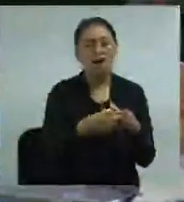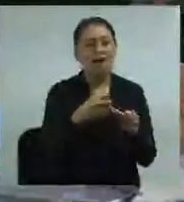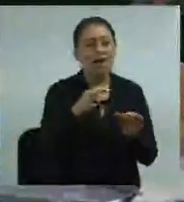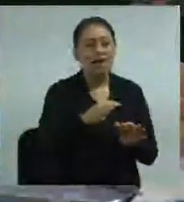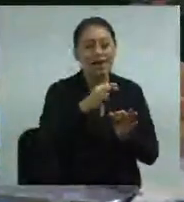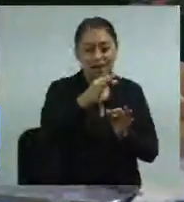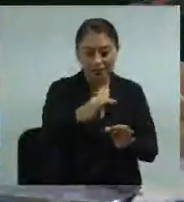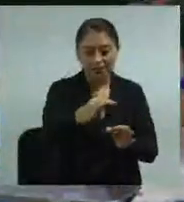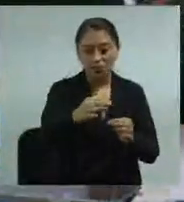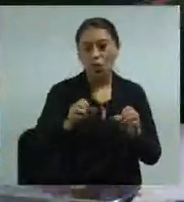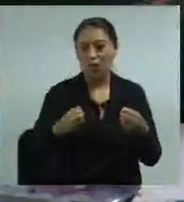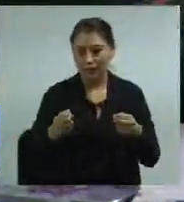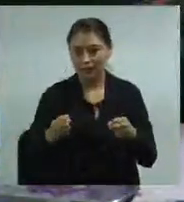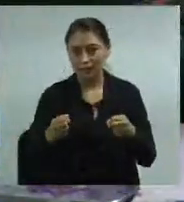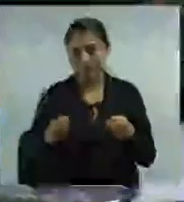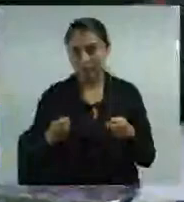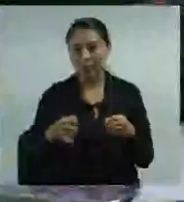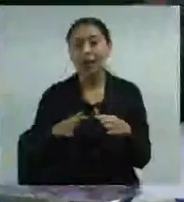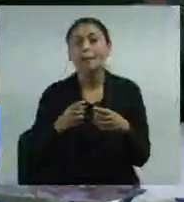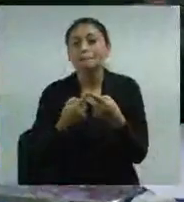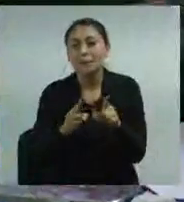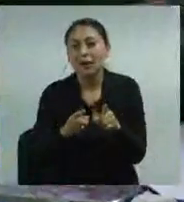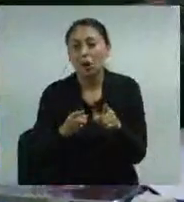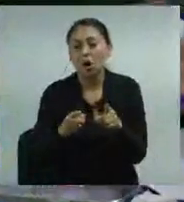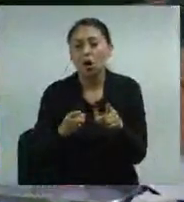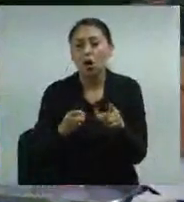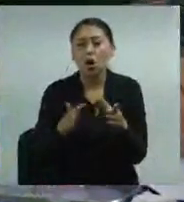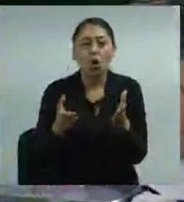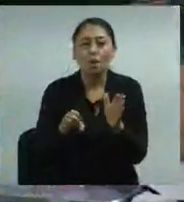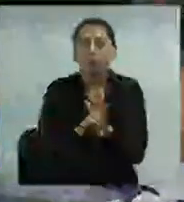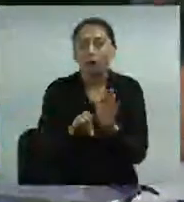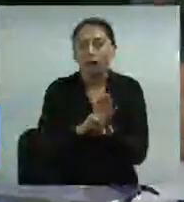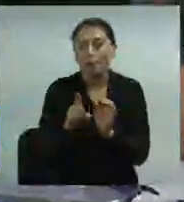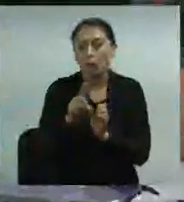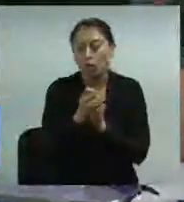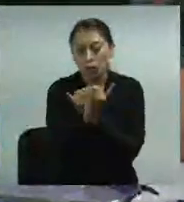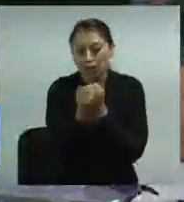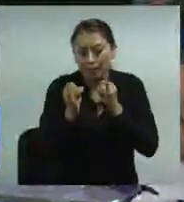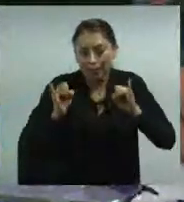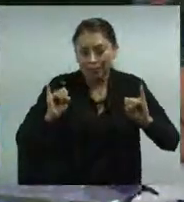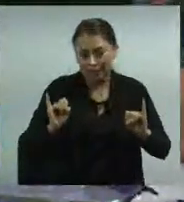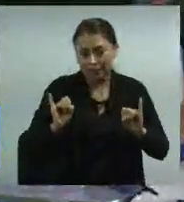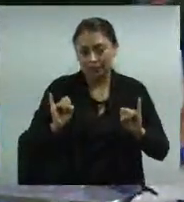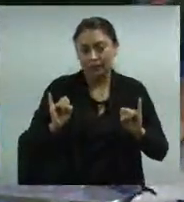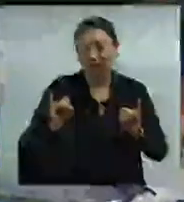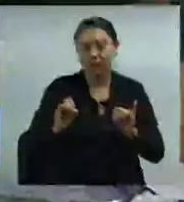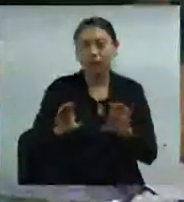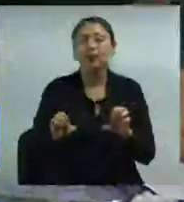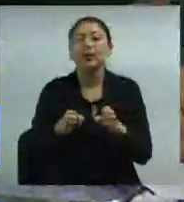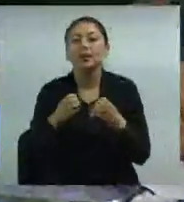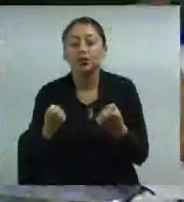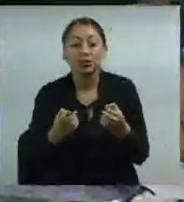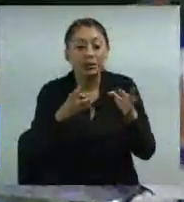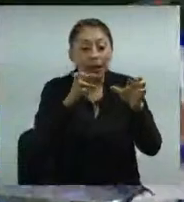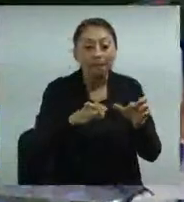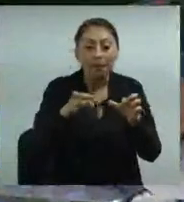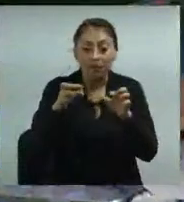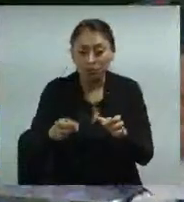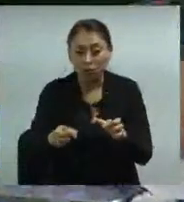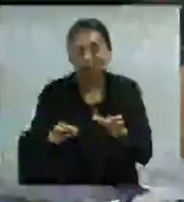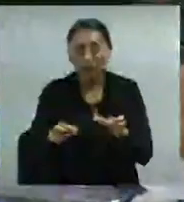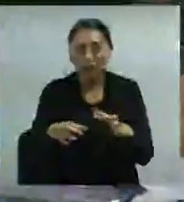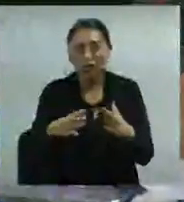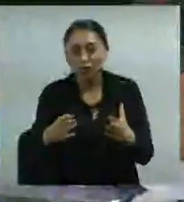diciendo lo que tiene que hacer, pierde independencia y pasan a ser entonces personas solo de